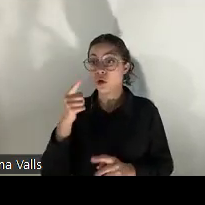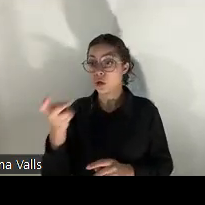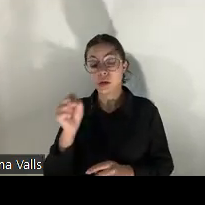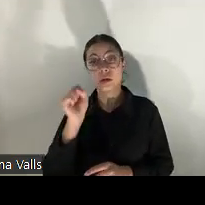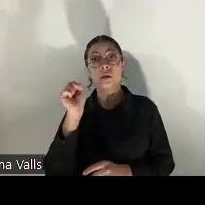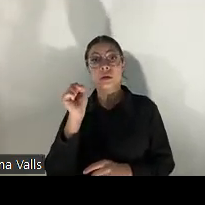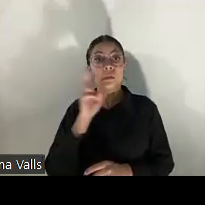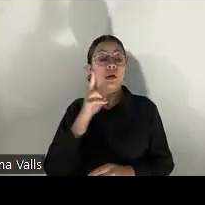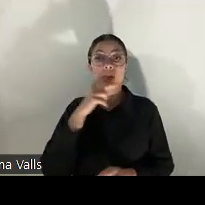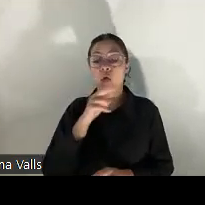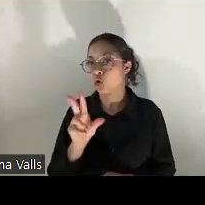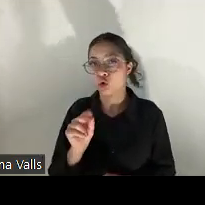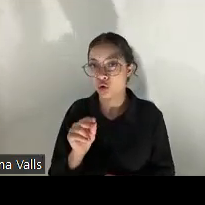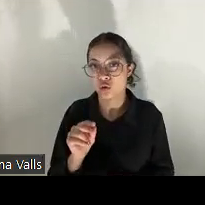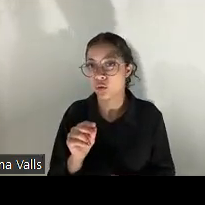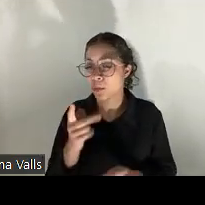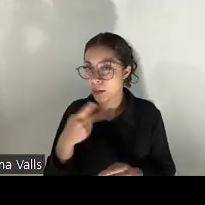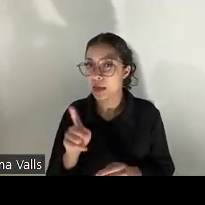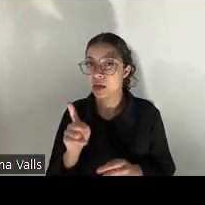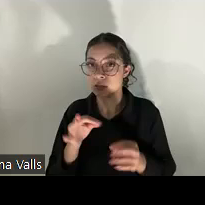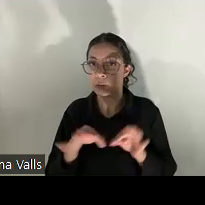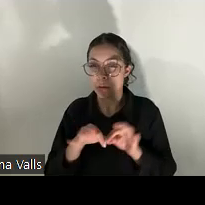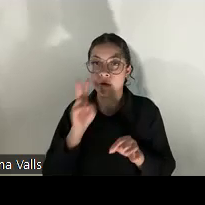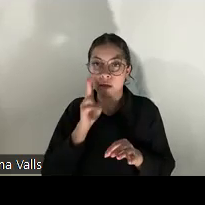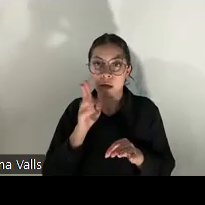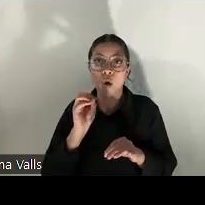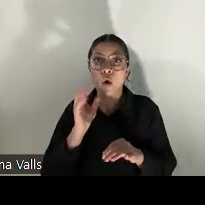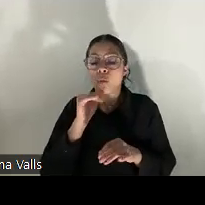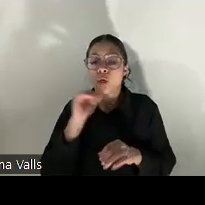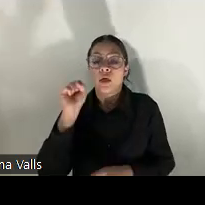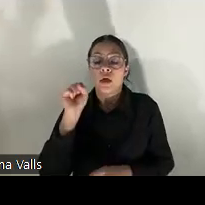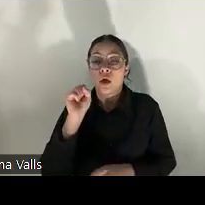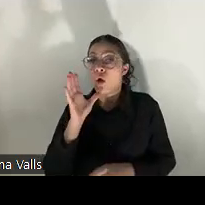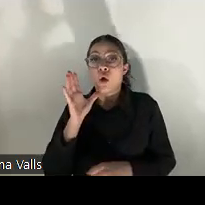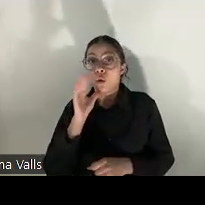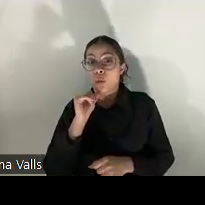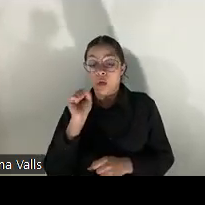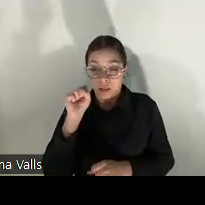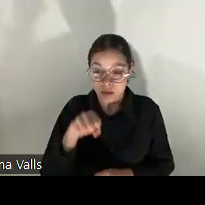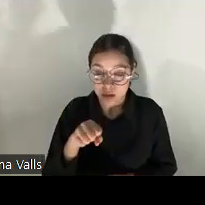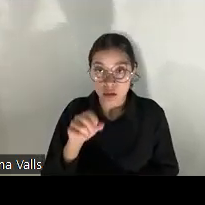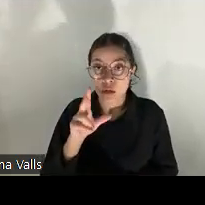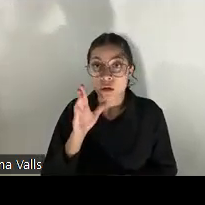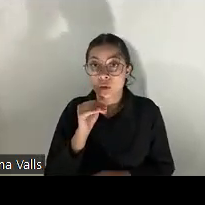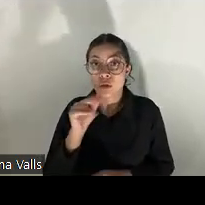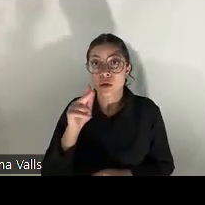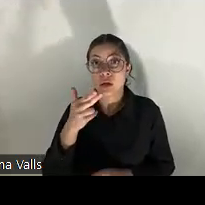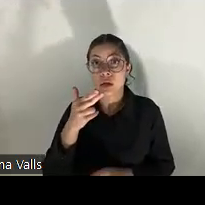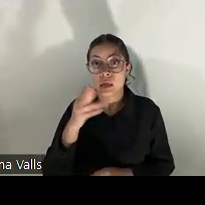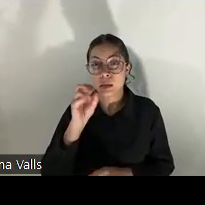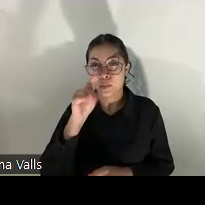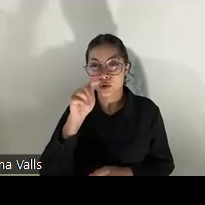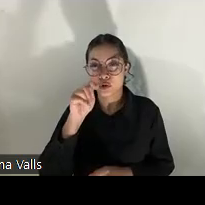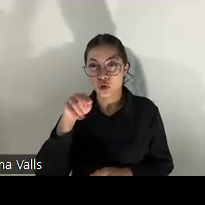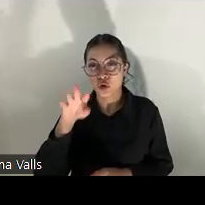hipertono importante. O que no logre, puede ser o por hipotono o por hipertono, que la